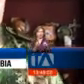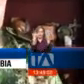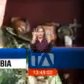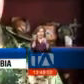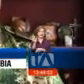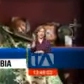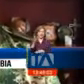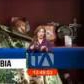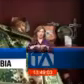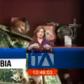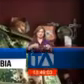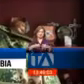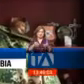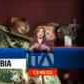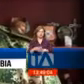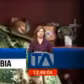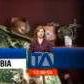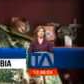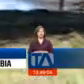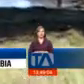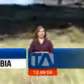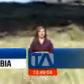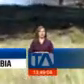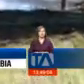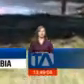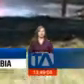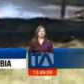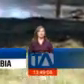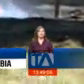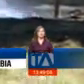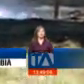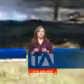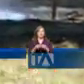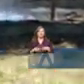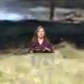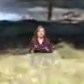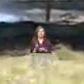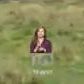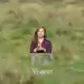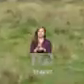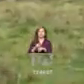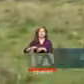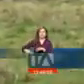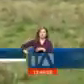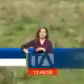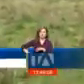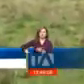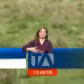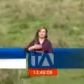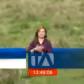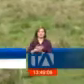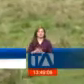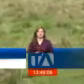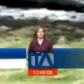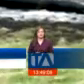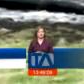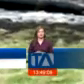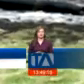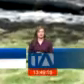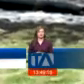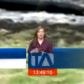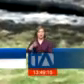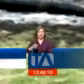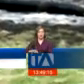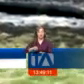una afectación a las fuentes de agua. Pero sí genera pérdidas al Estado colombiano por la paralización de la producción y bombeo